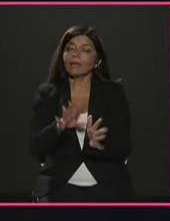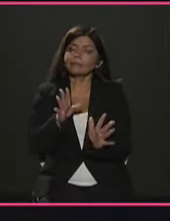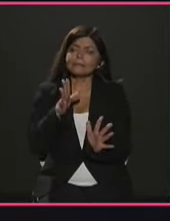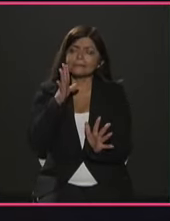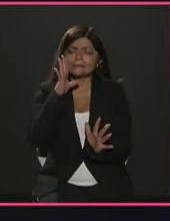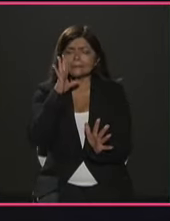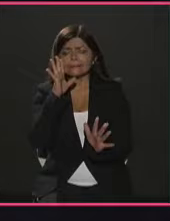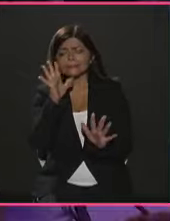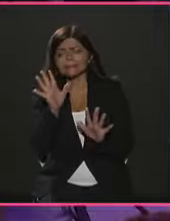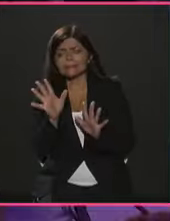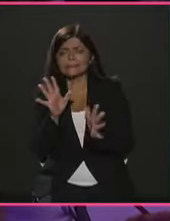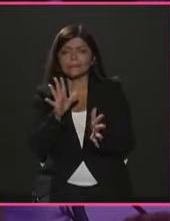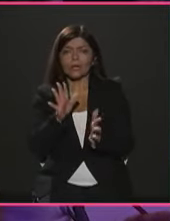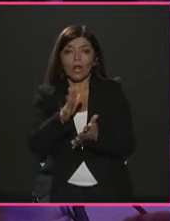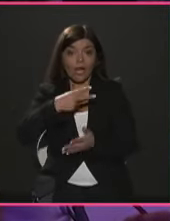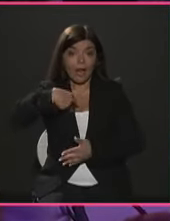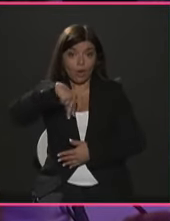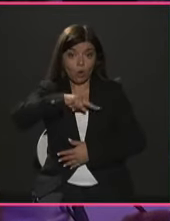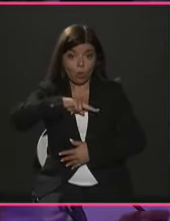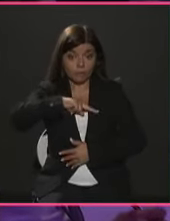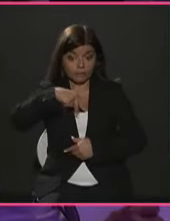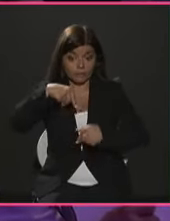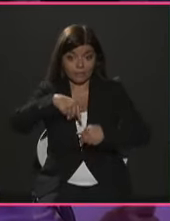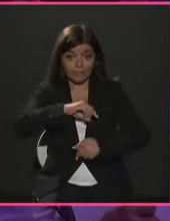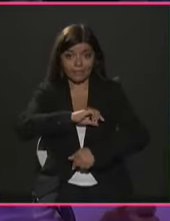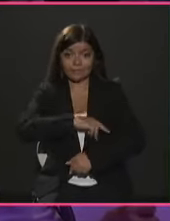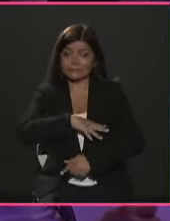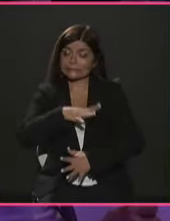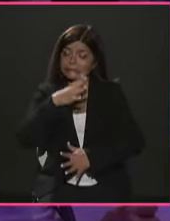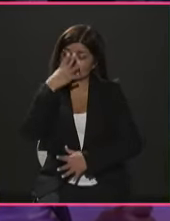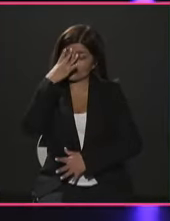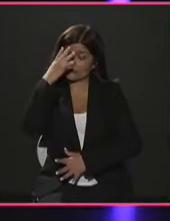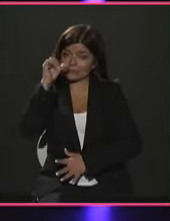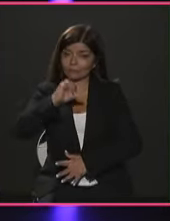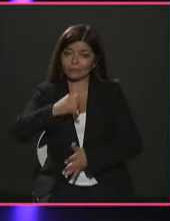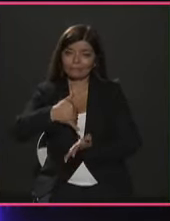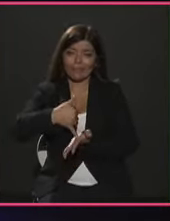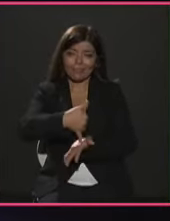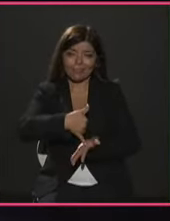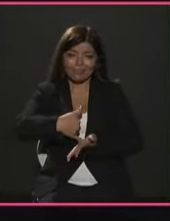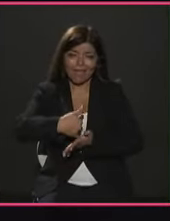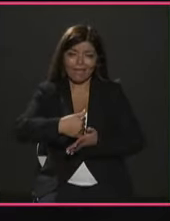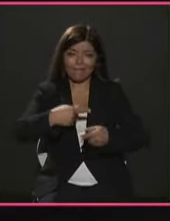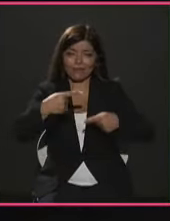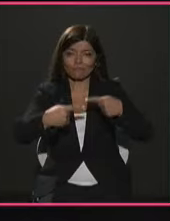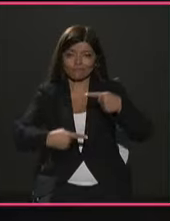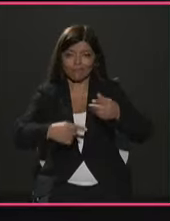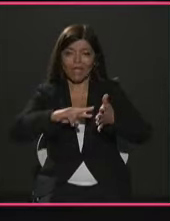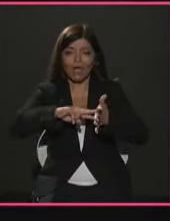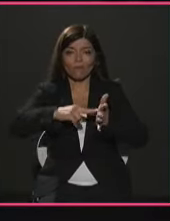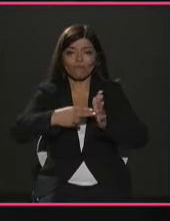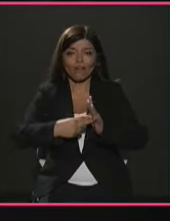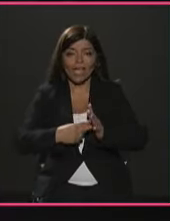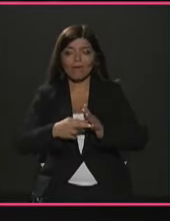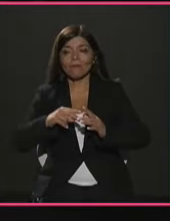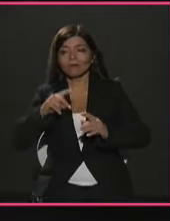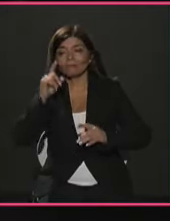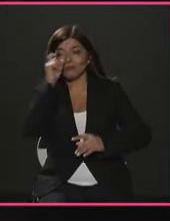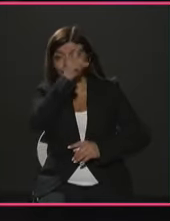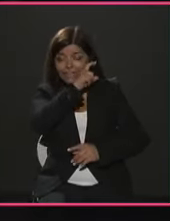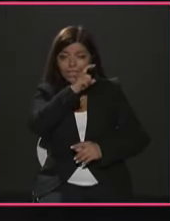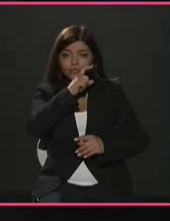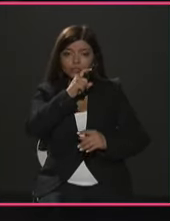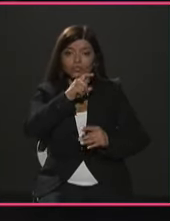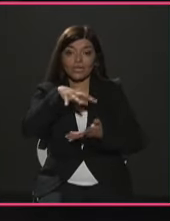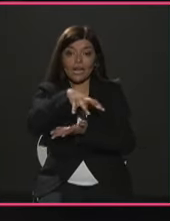reputación las mías las nuestras propias ya por los déficit que tienen por las brechas por los problemas por los conflictos ya